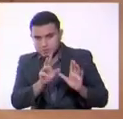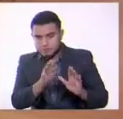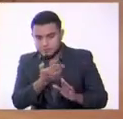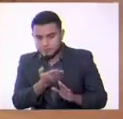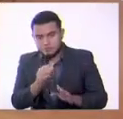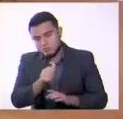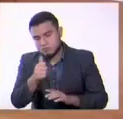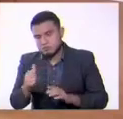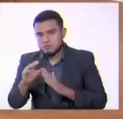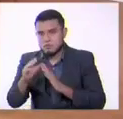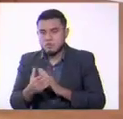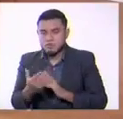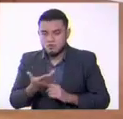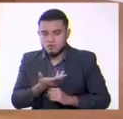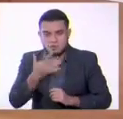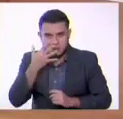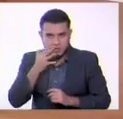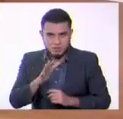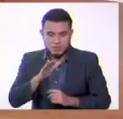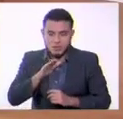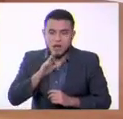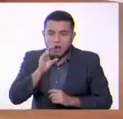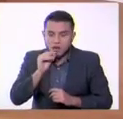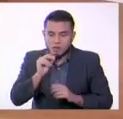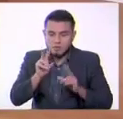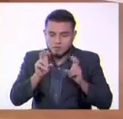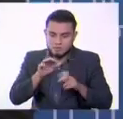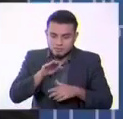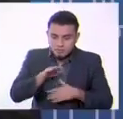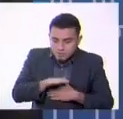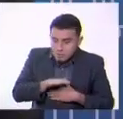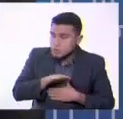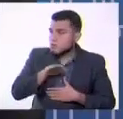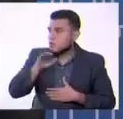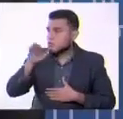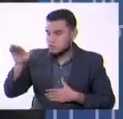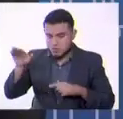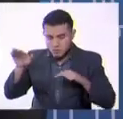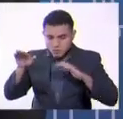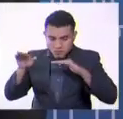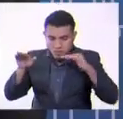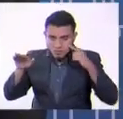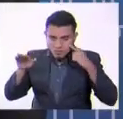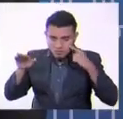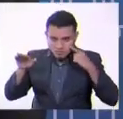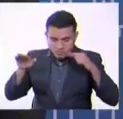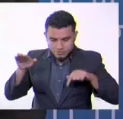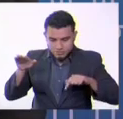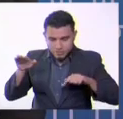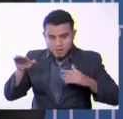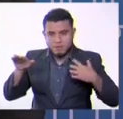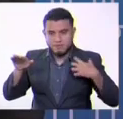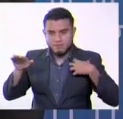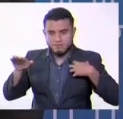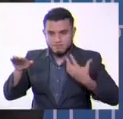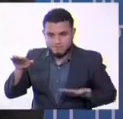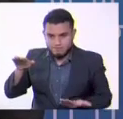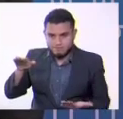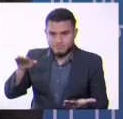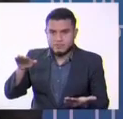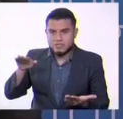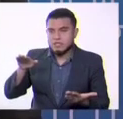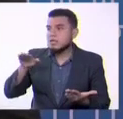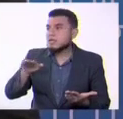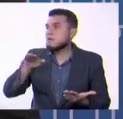hablamos de migración, tenemos un país de origen y tenemos un país de destino. El país de destino